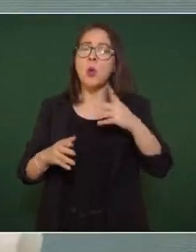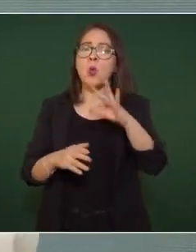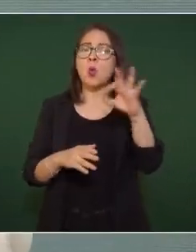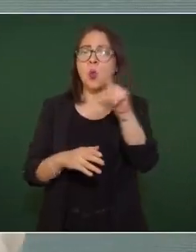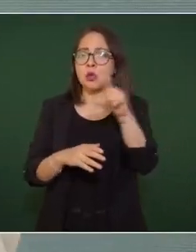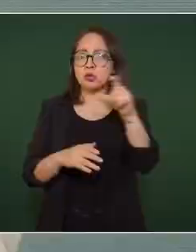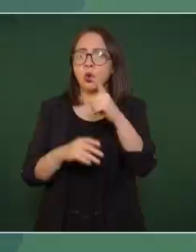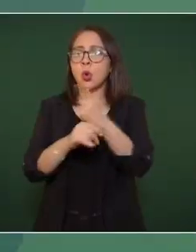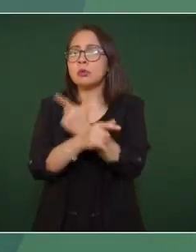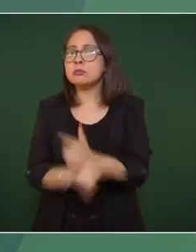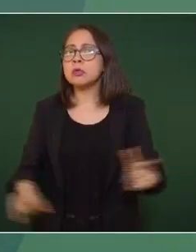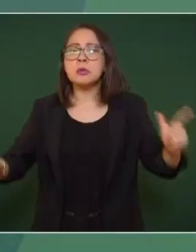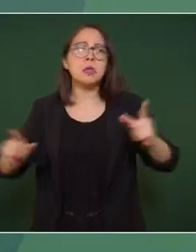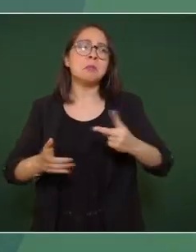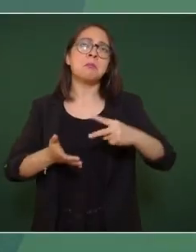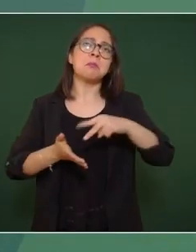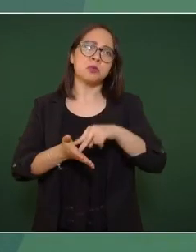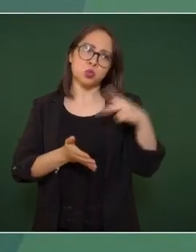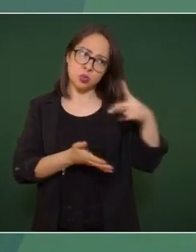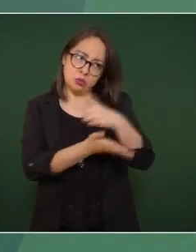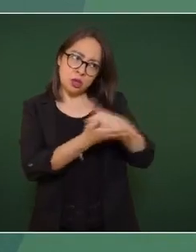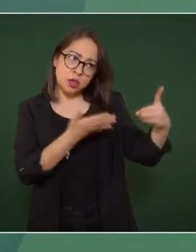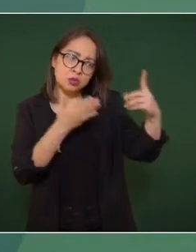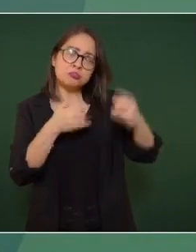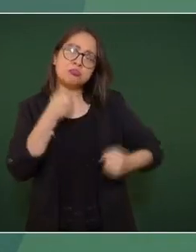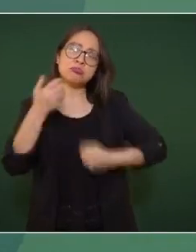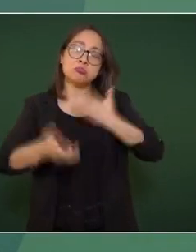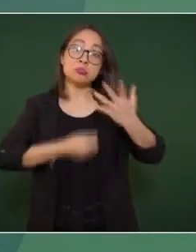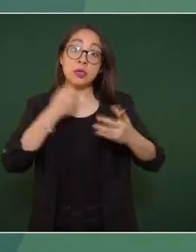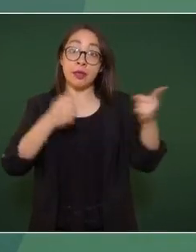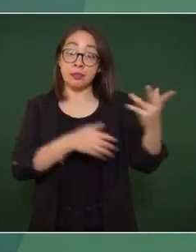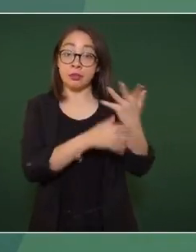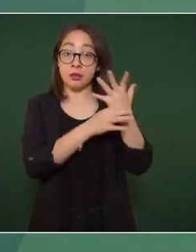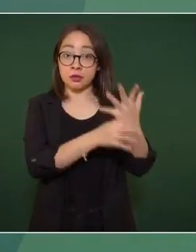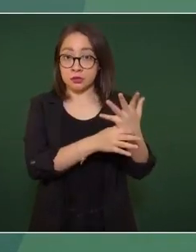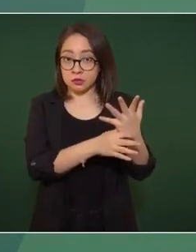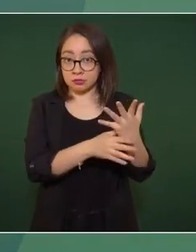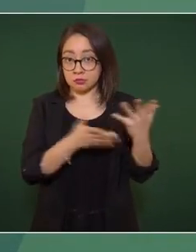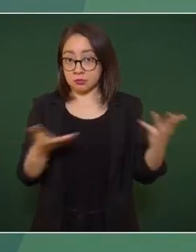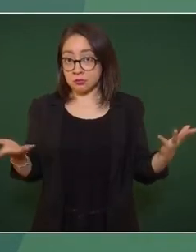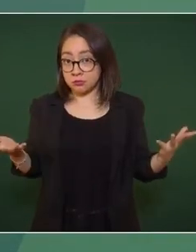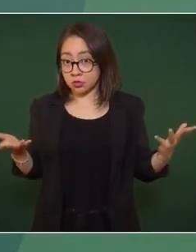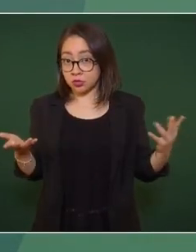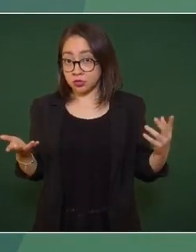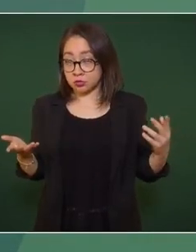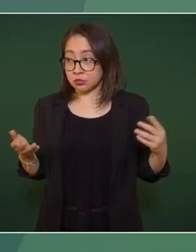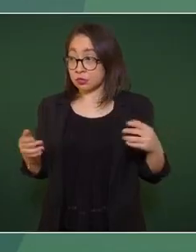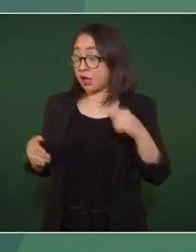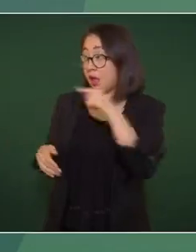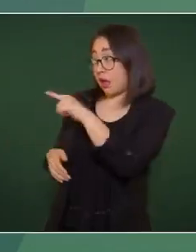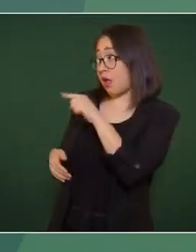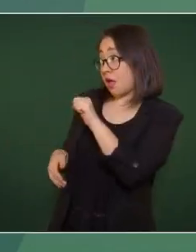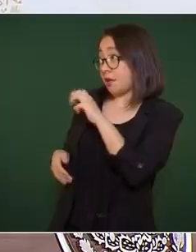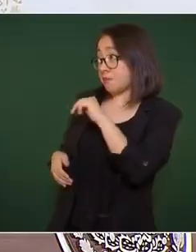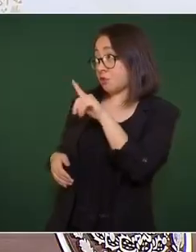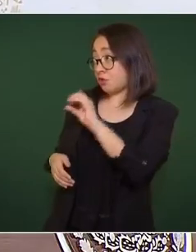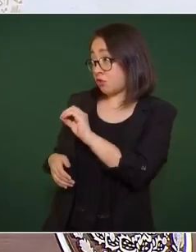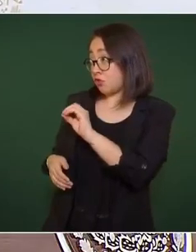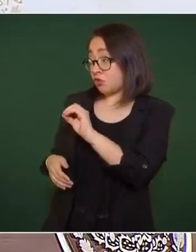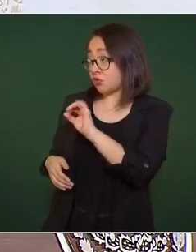que, en efecto, yo había optado por no enfrentar a las